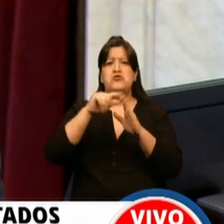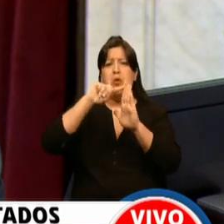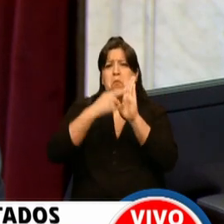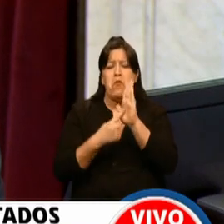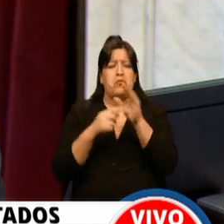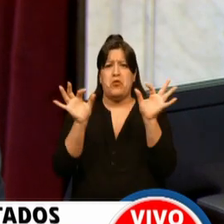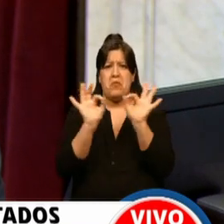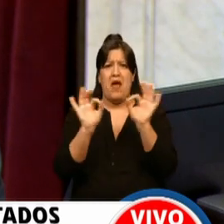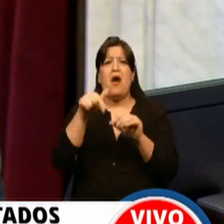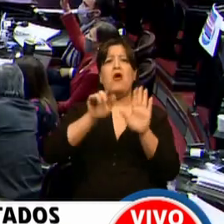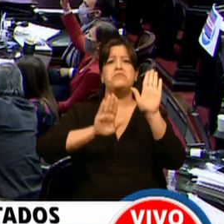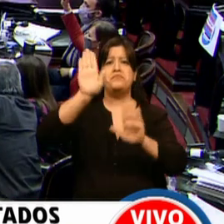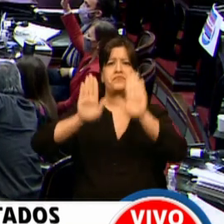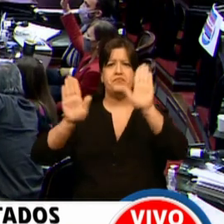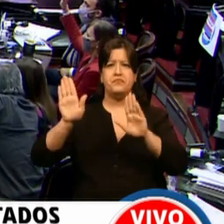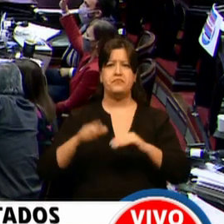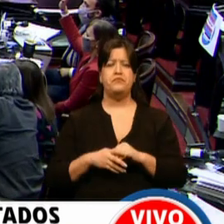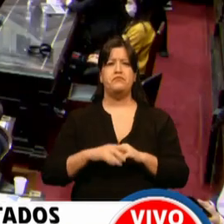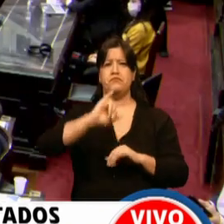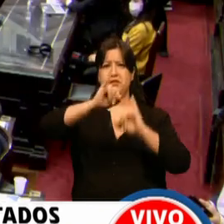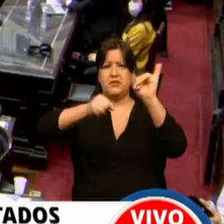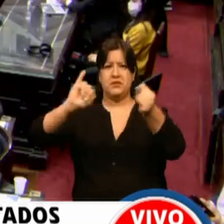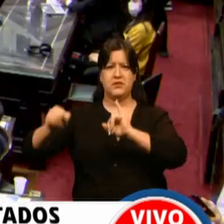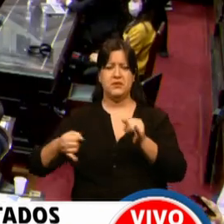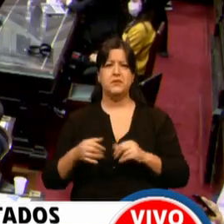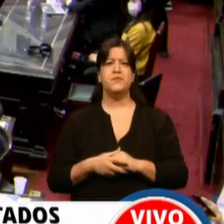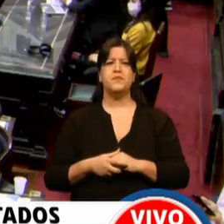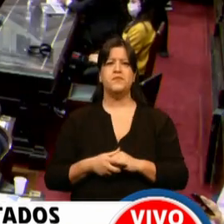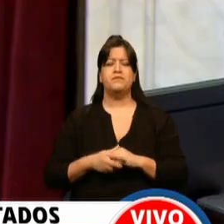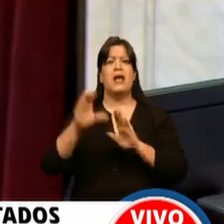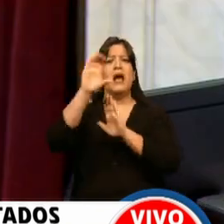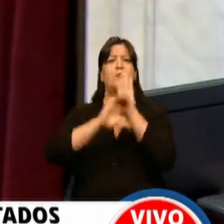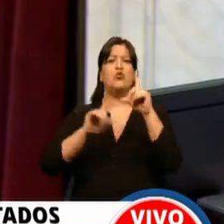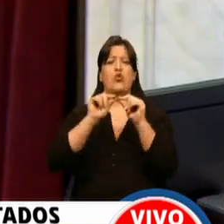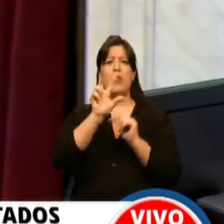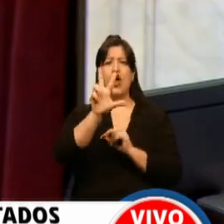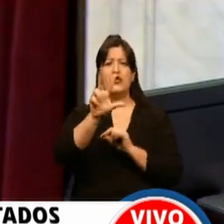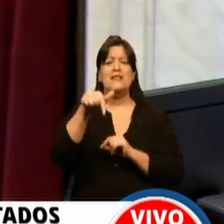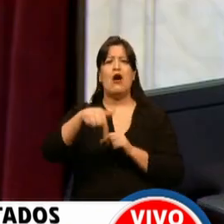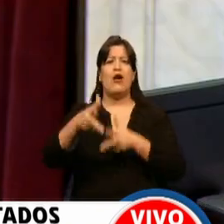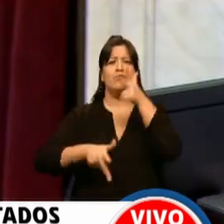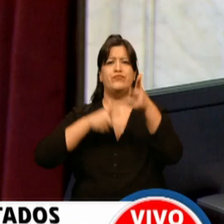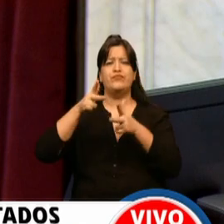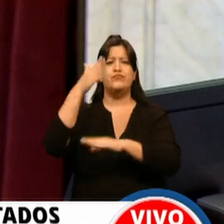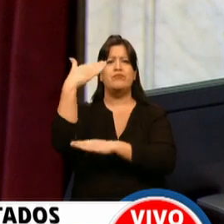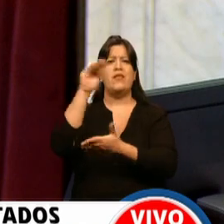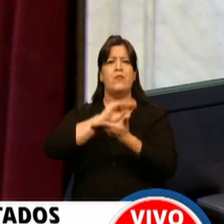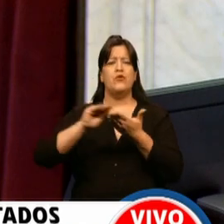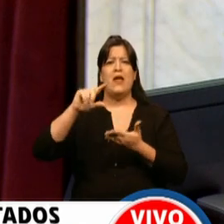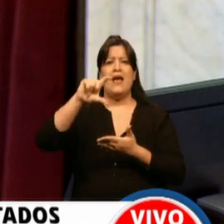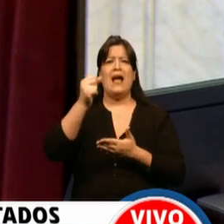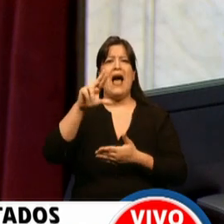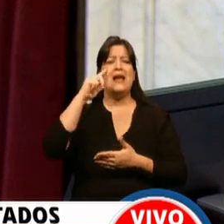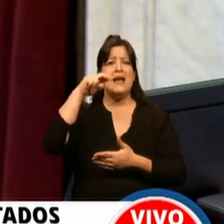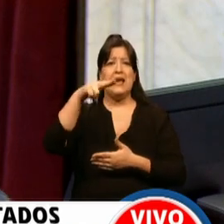sírvase marcar su voto resulta afirmativo capítulo tercero en el uso de la palabra la diputada karina